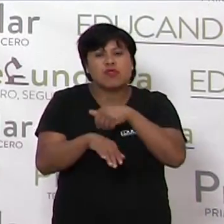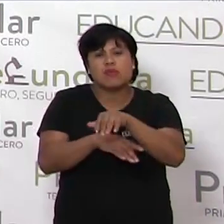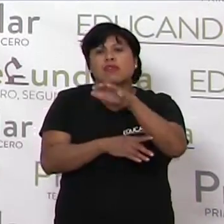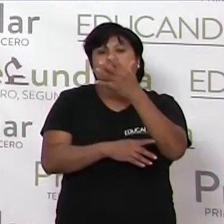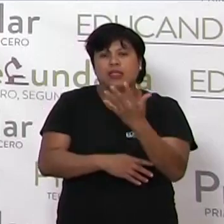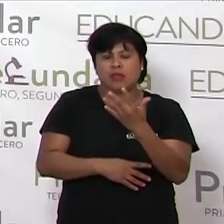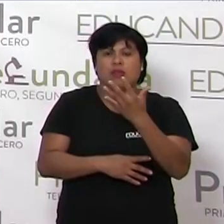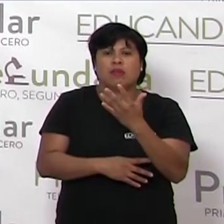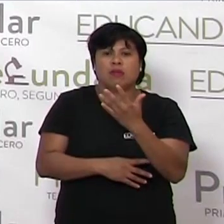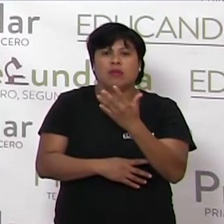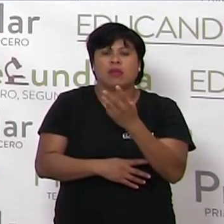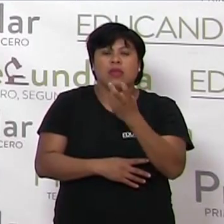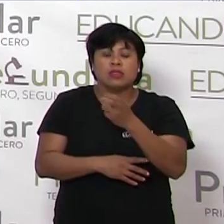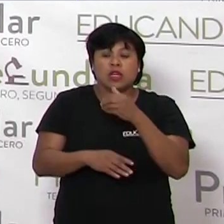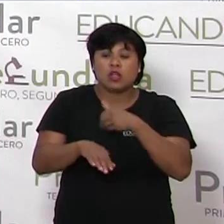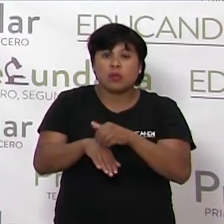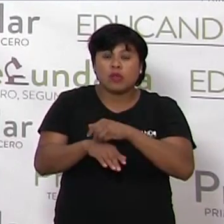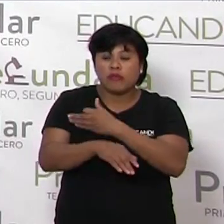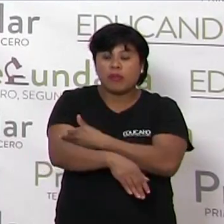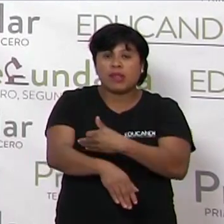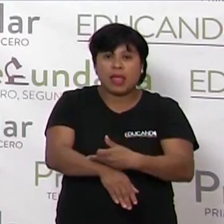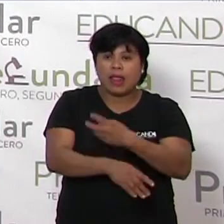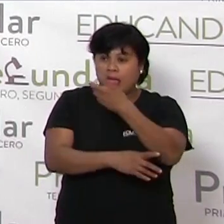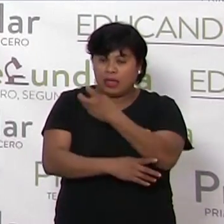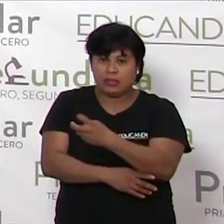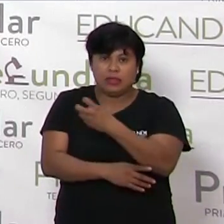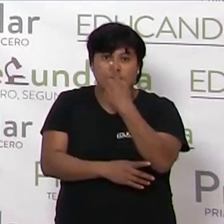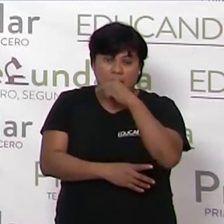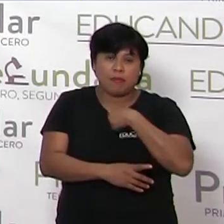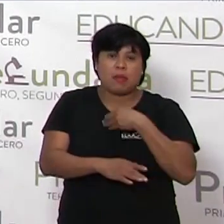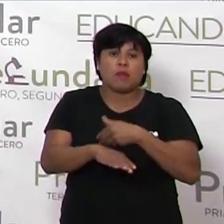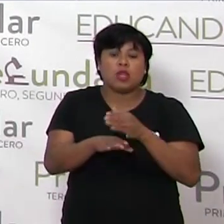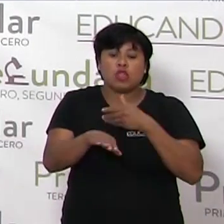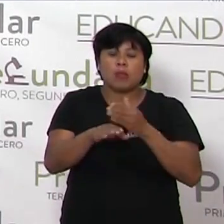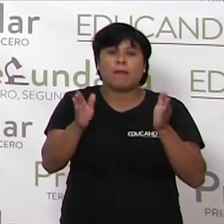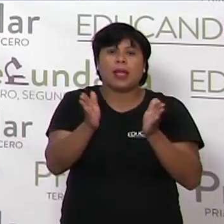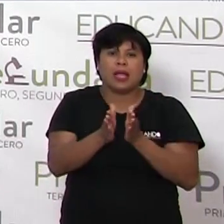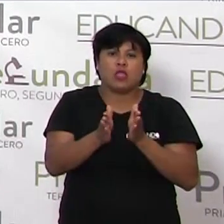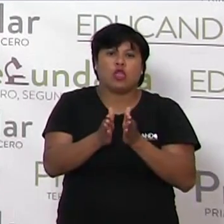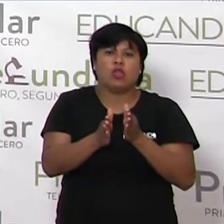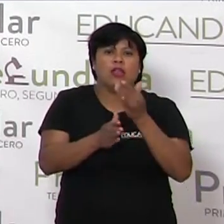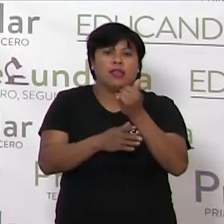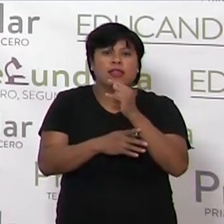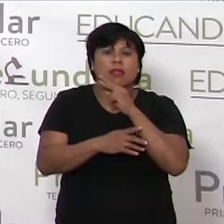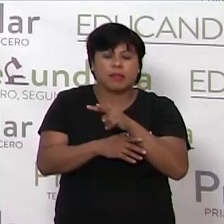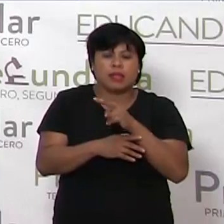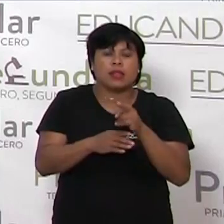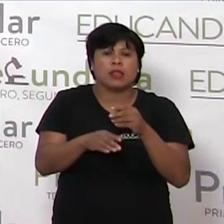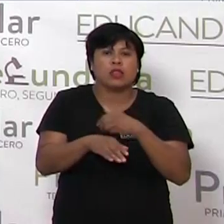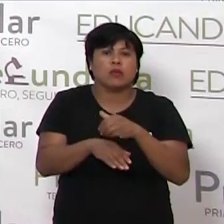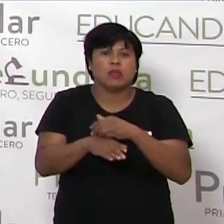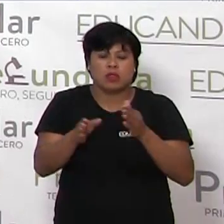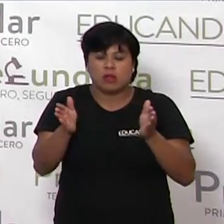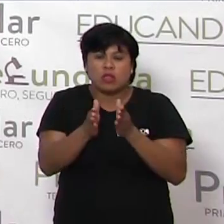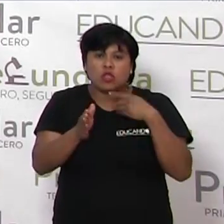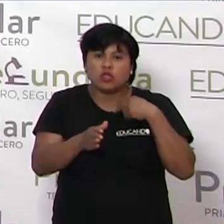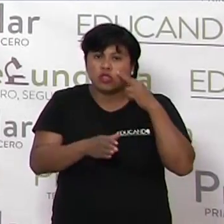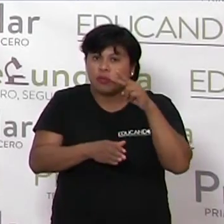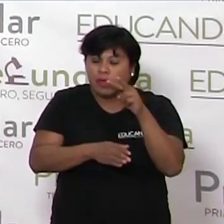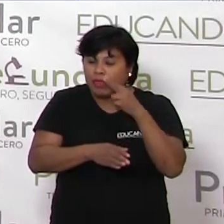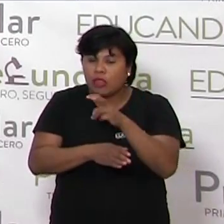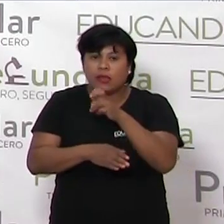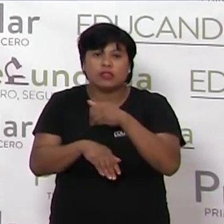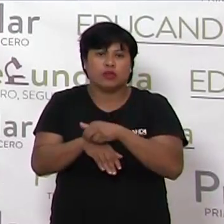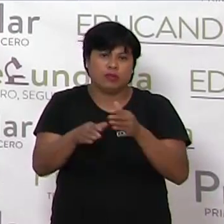ese mismo término. En este caso, reconocer un número familiar es este para mí porque son pequeños, son números pequeños y por lo mismo